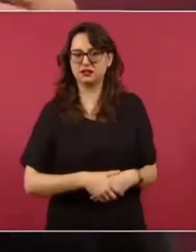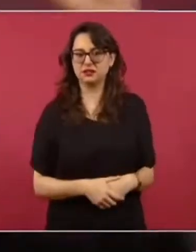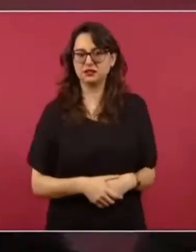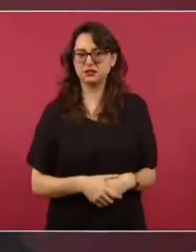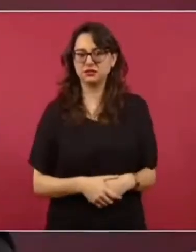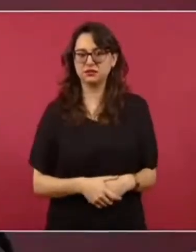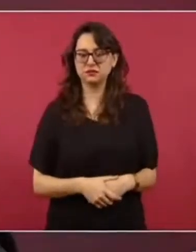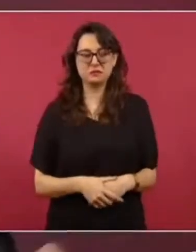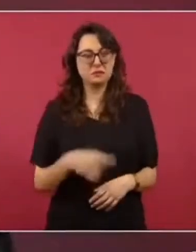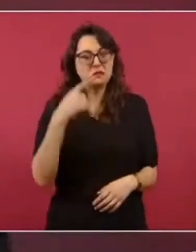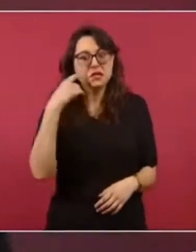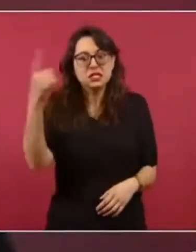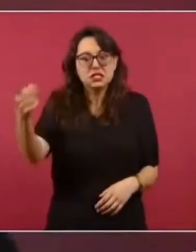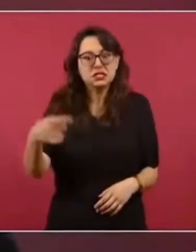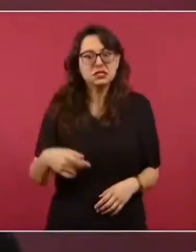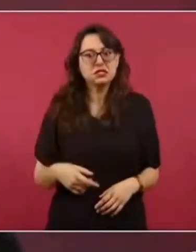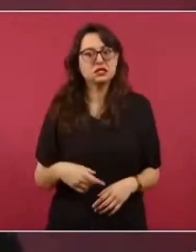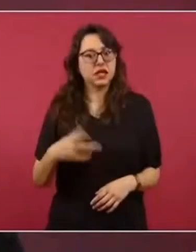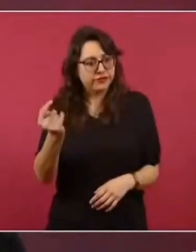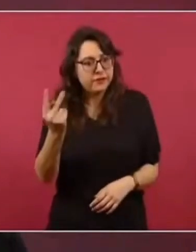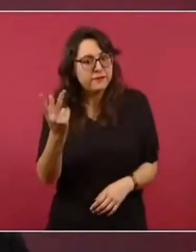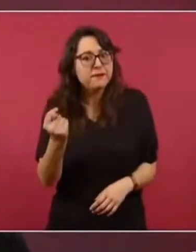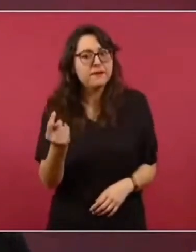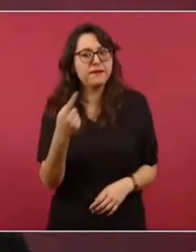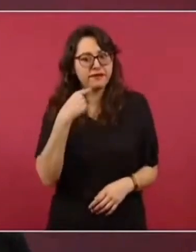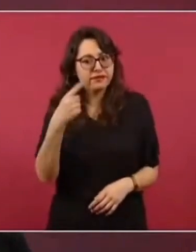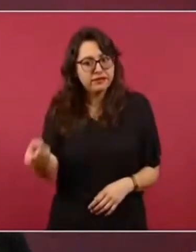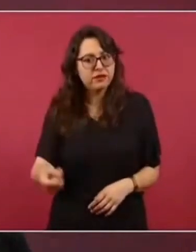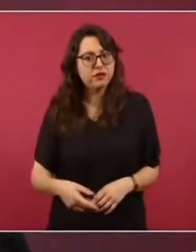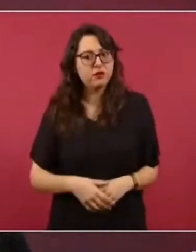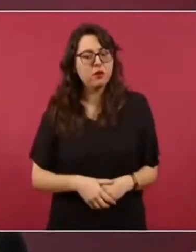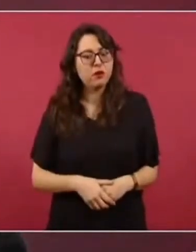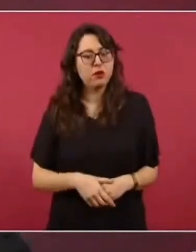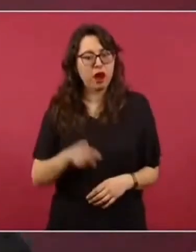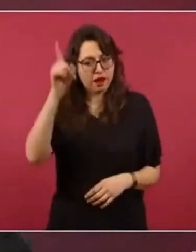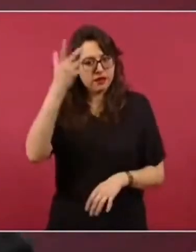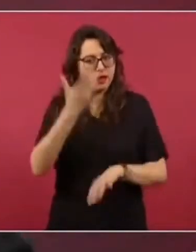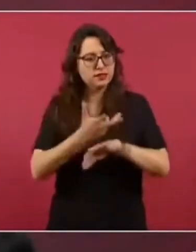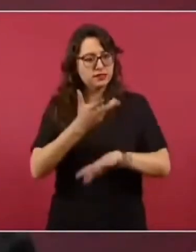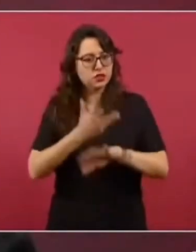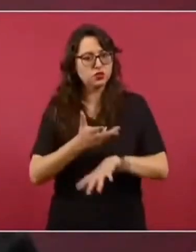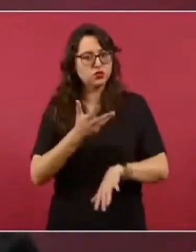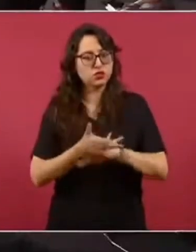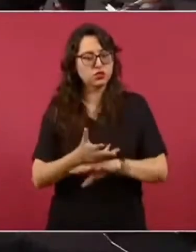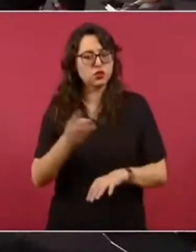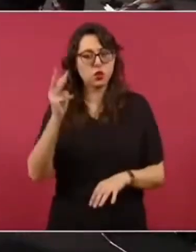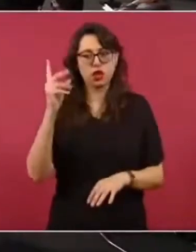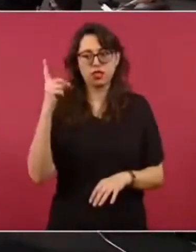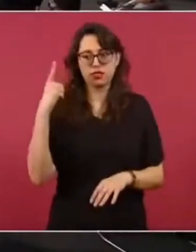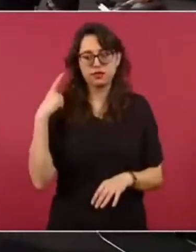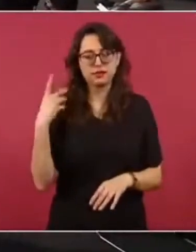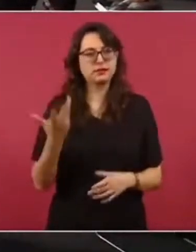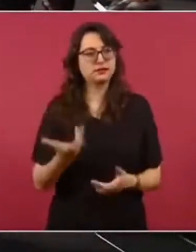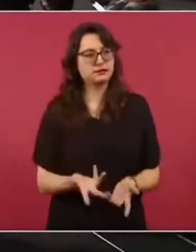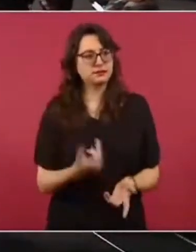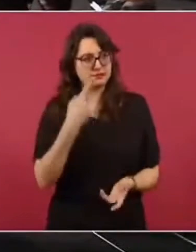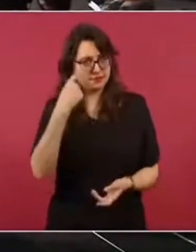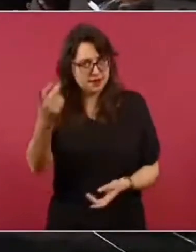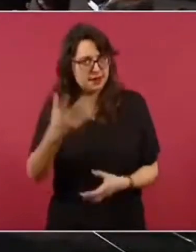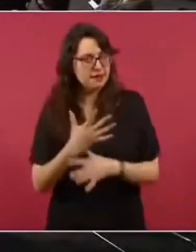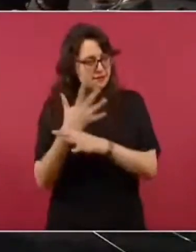¿No vistes lo que dijeron en Washington los del Departamento de Estado?